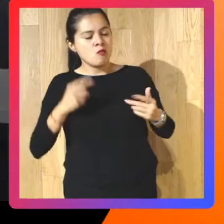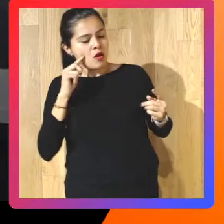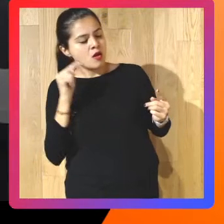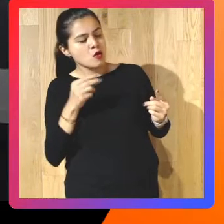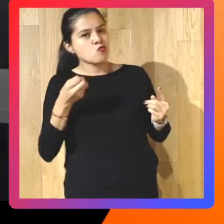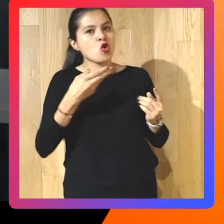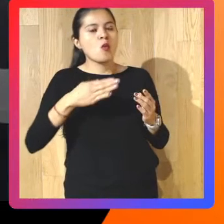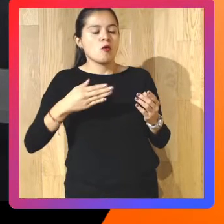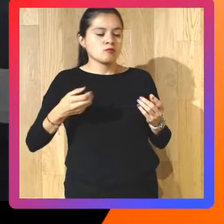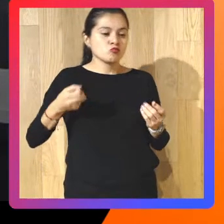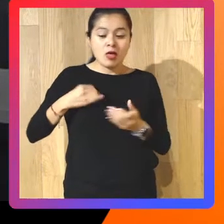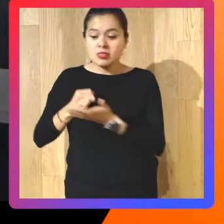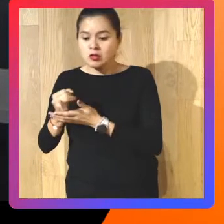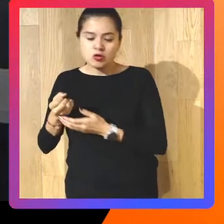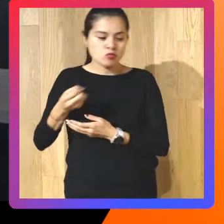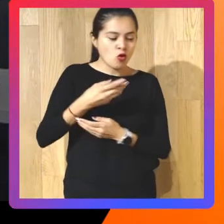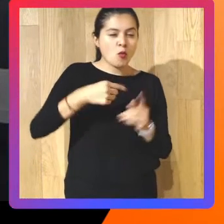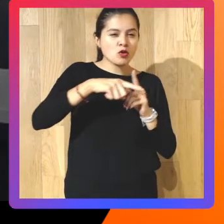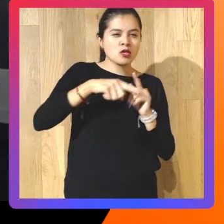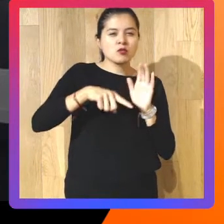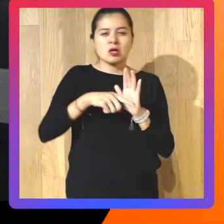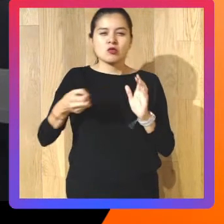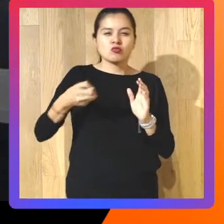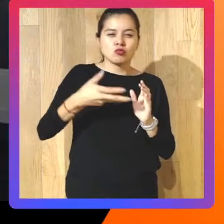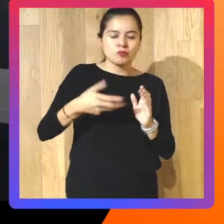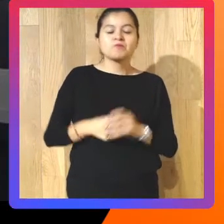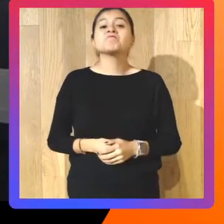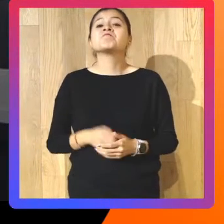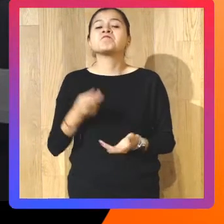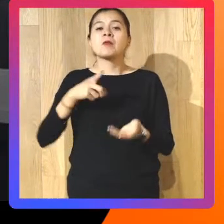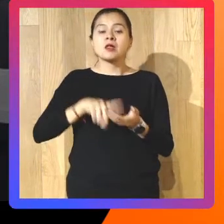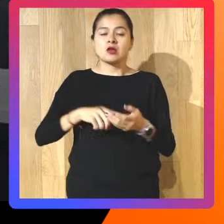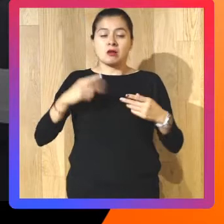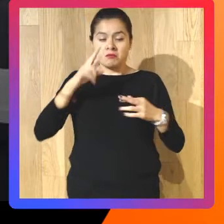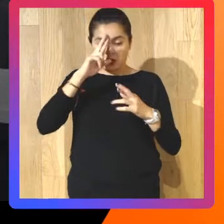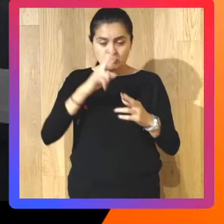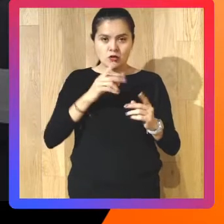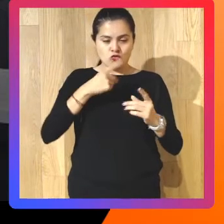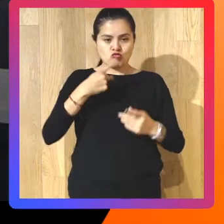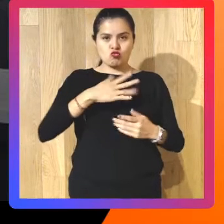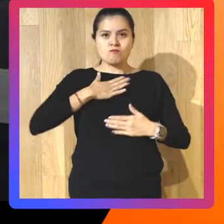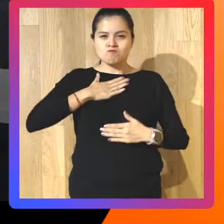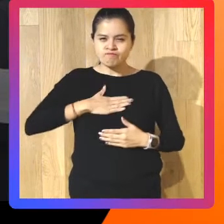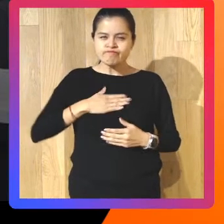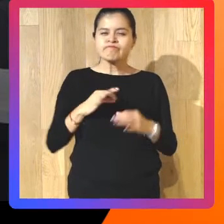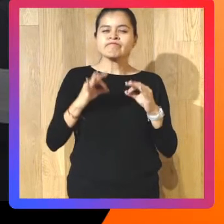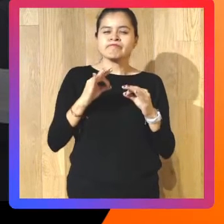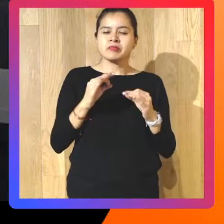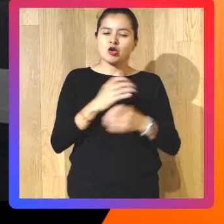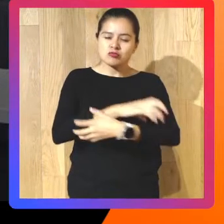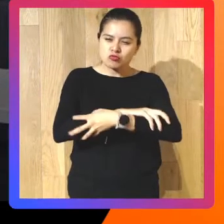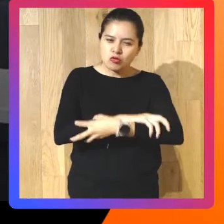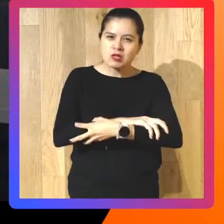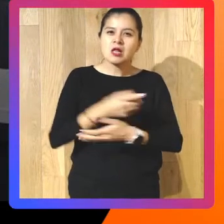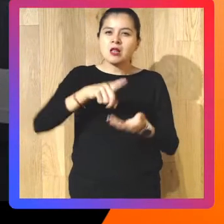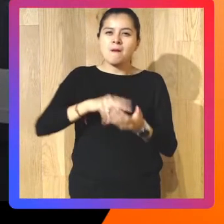generan. Aliarse fiel a sus valores, respeto a la dignidad de la persona, solidaridad, subsidiariedad y